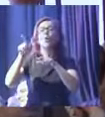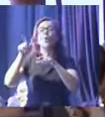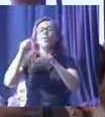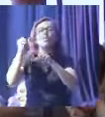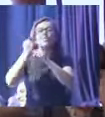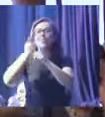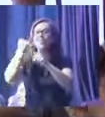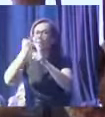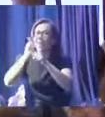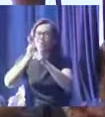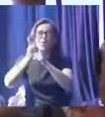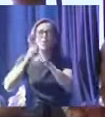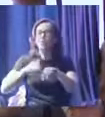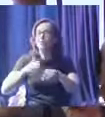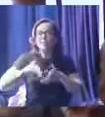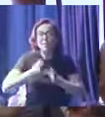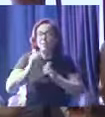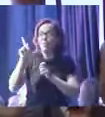nuestro país.